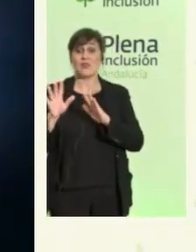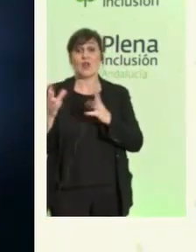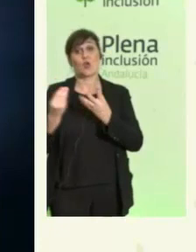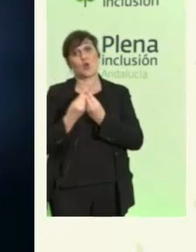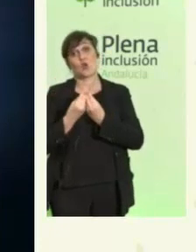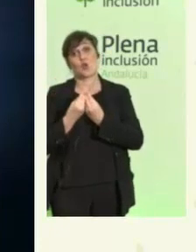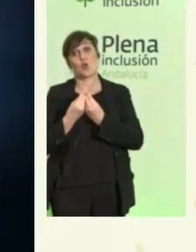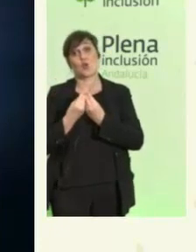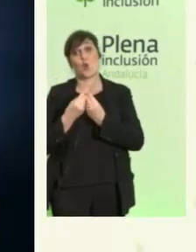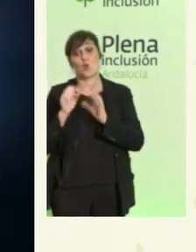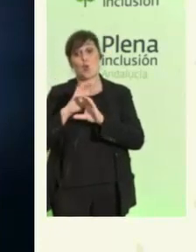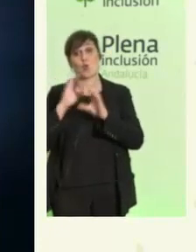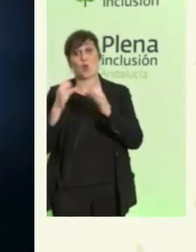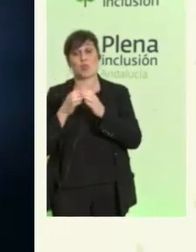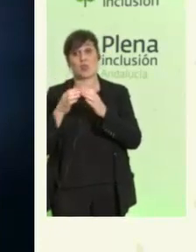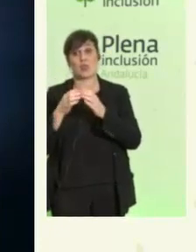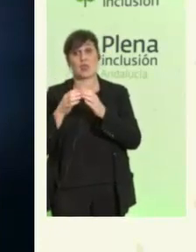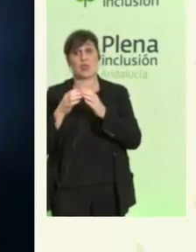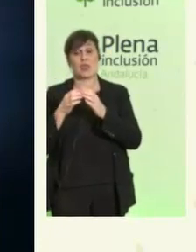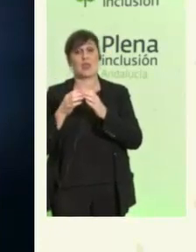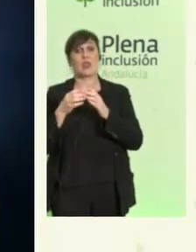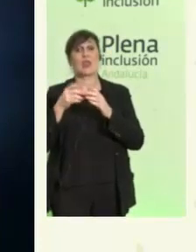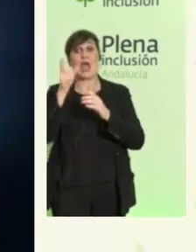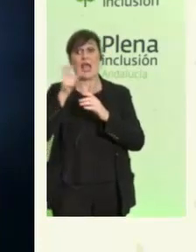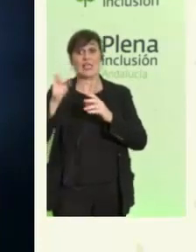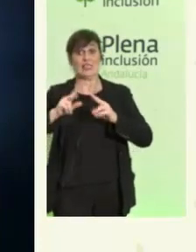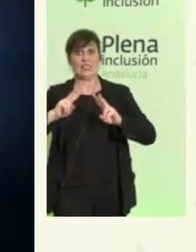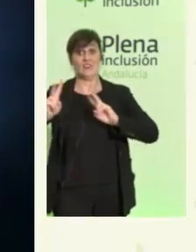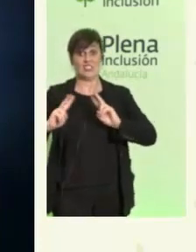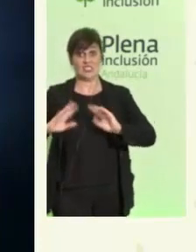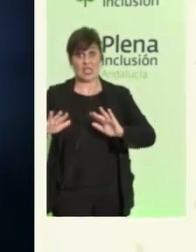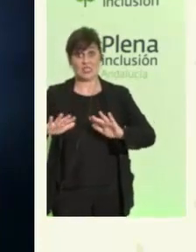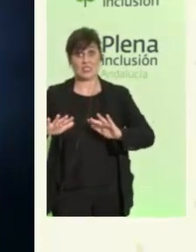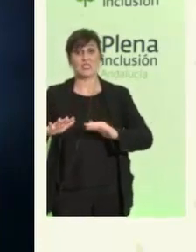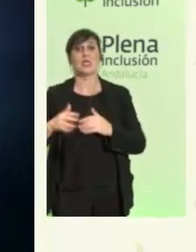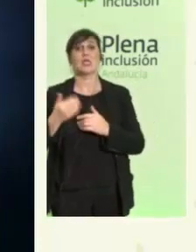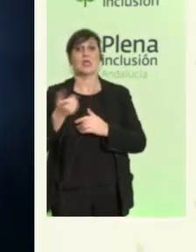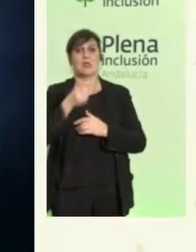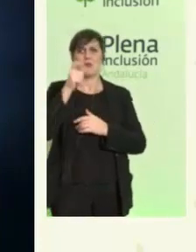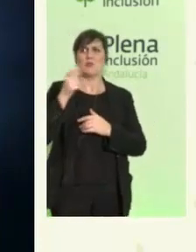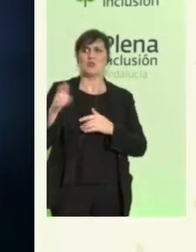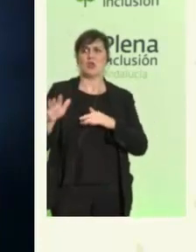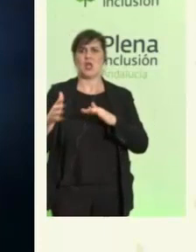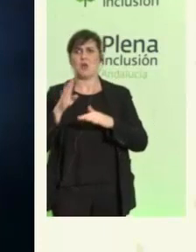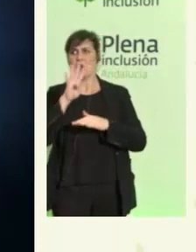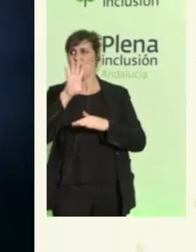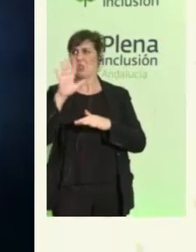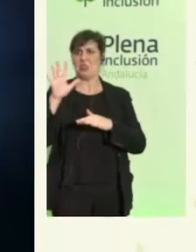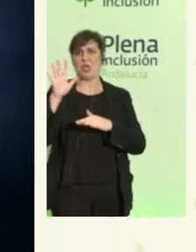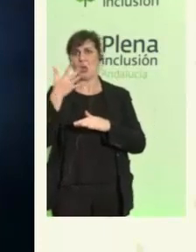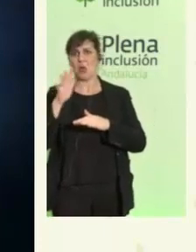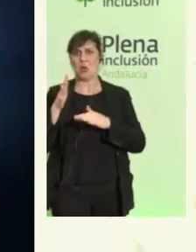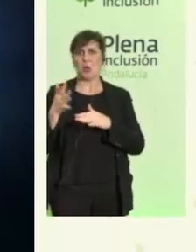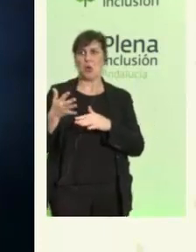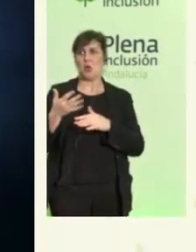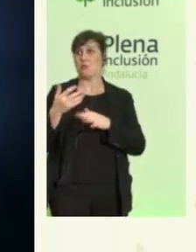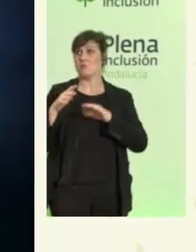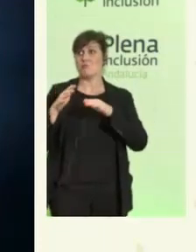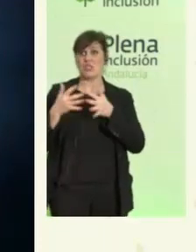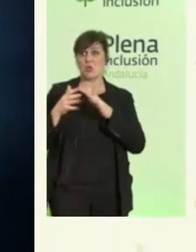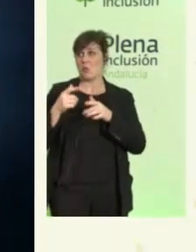una en un grupo de activistas. Es un grupo como estas de estas personas, 45 personas, algo más menos que